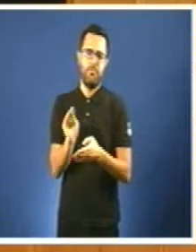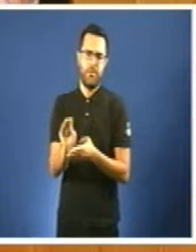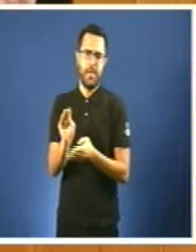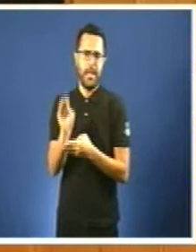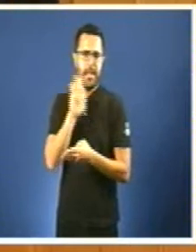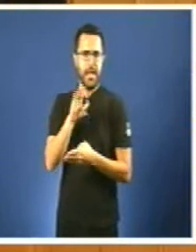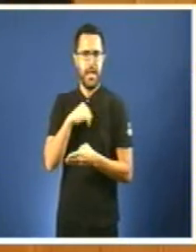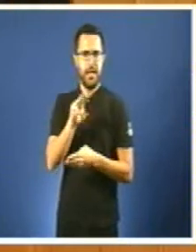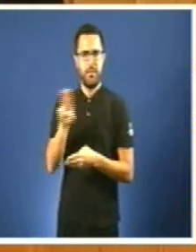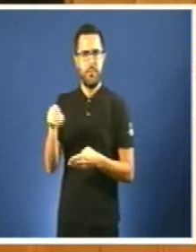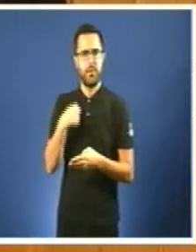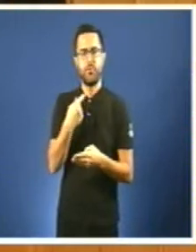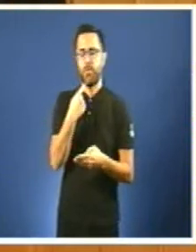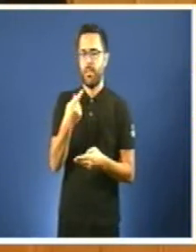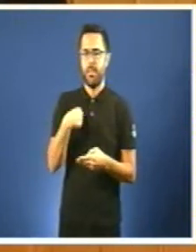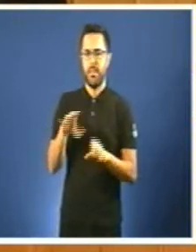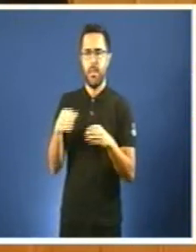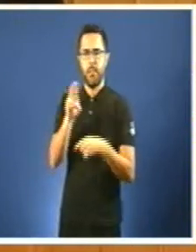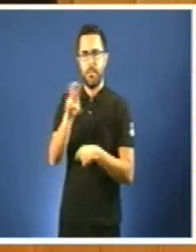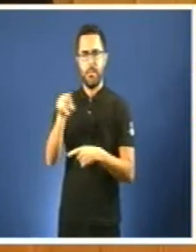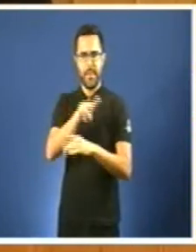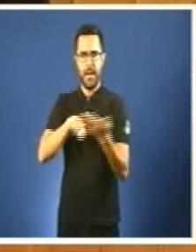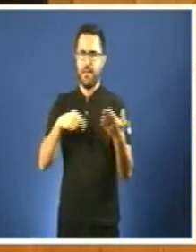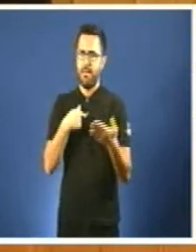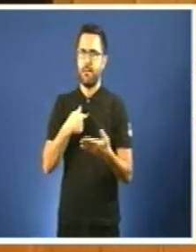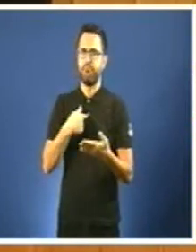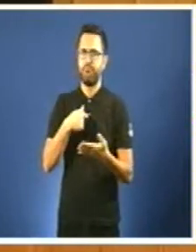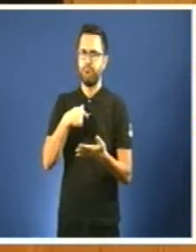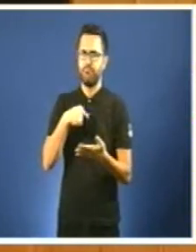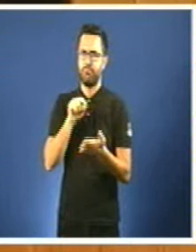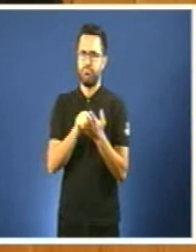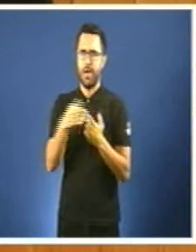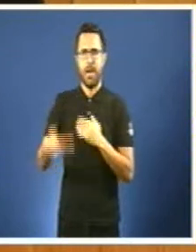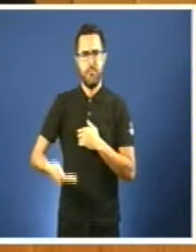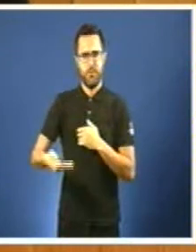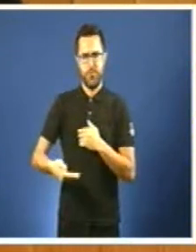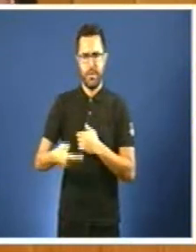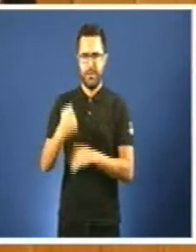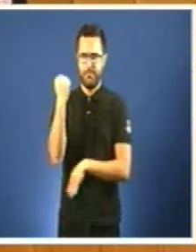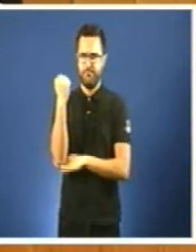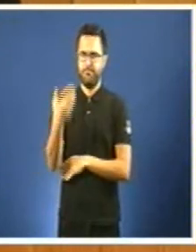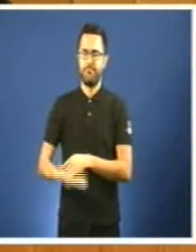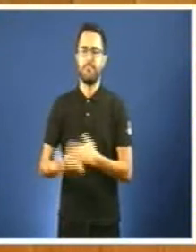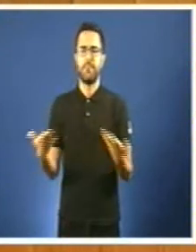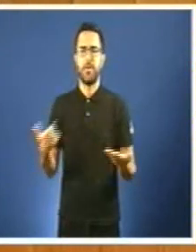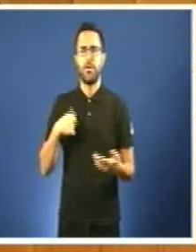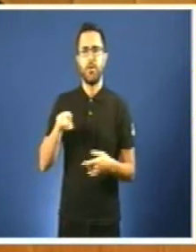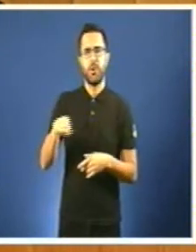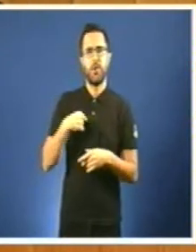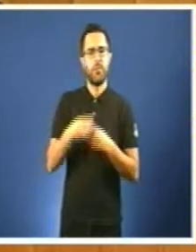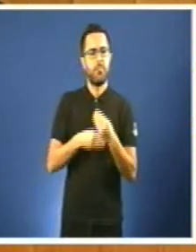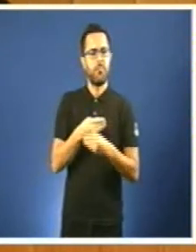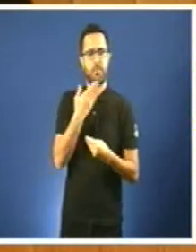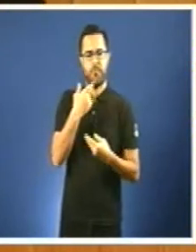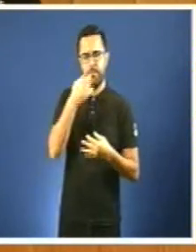Pero vostede prefire que se mate o mensaxeiro, como fixeron co xerente do Partido Popular en Ourense, en vez de depurar